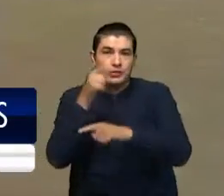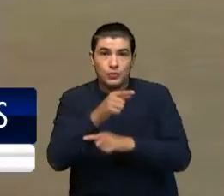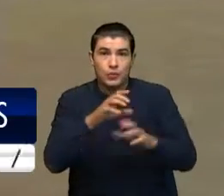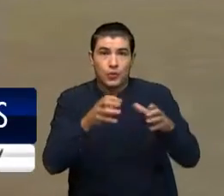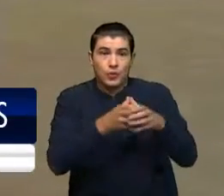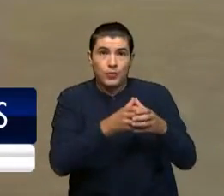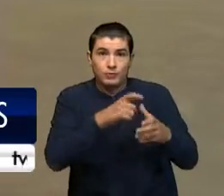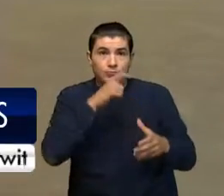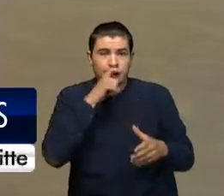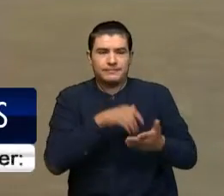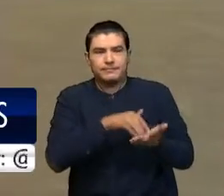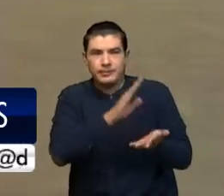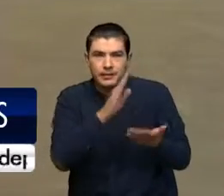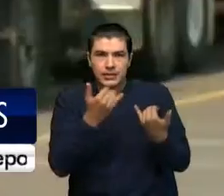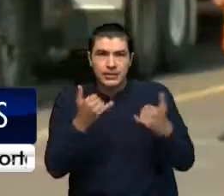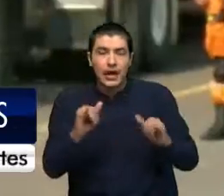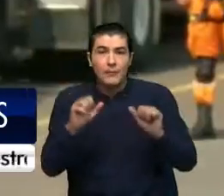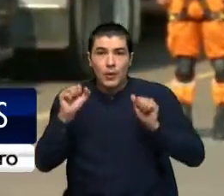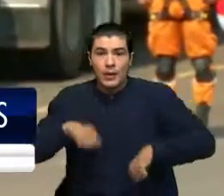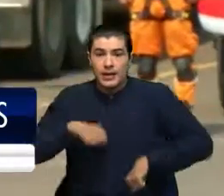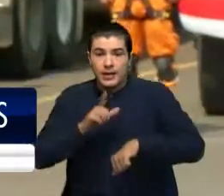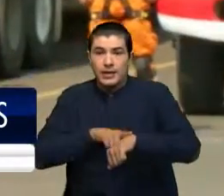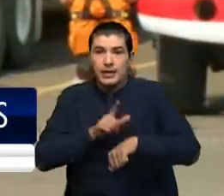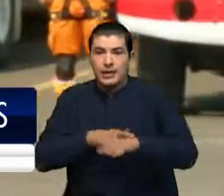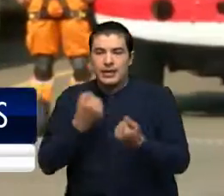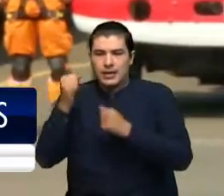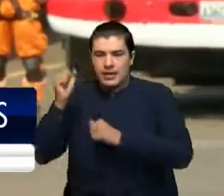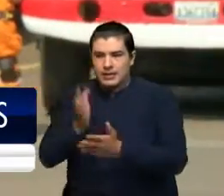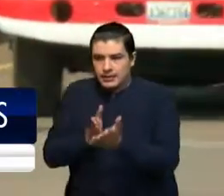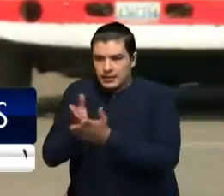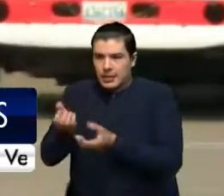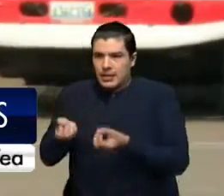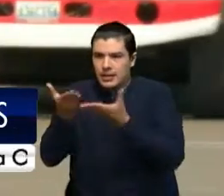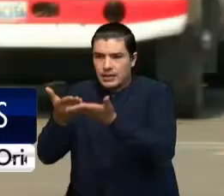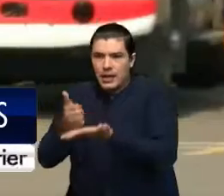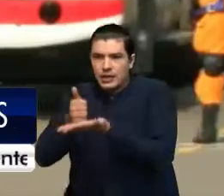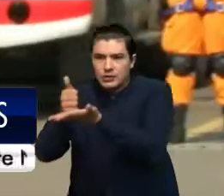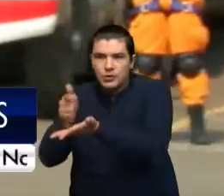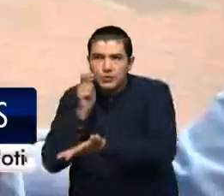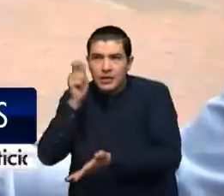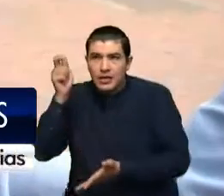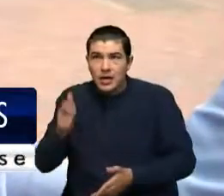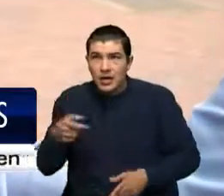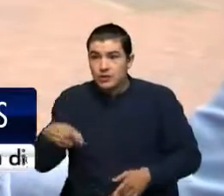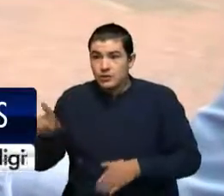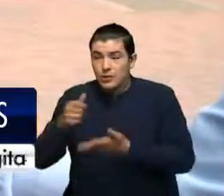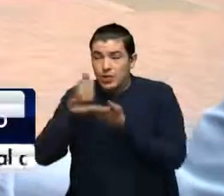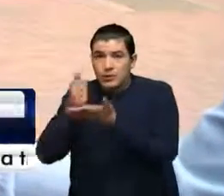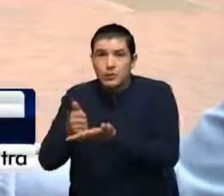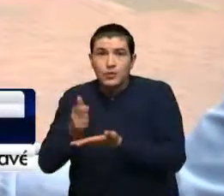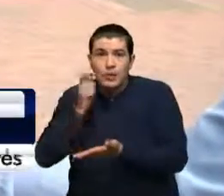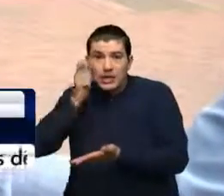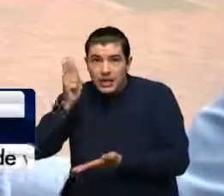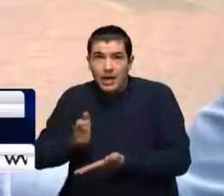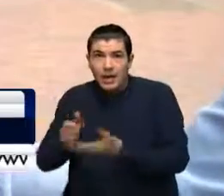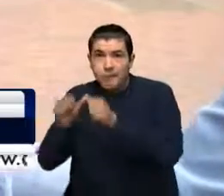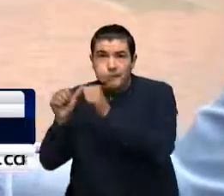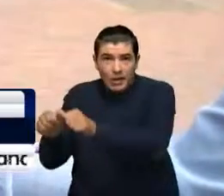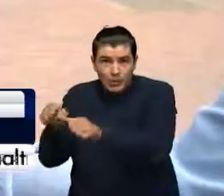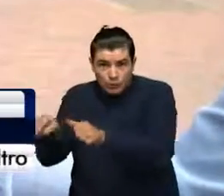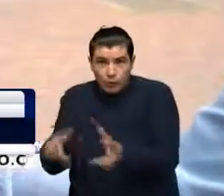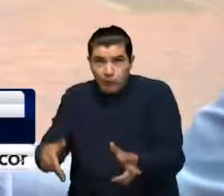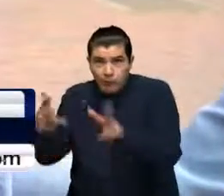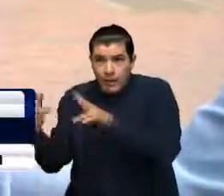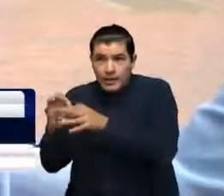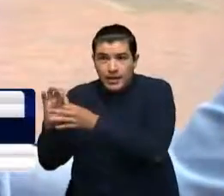régimen, mientras se gana tiempo para anunciar el paso de las ayudas humanitarias. Porque esa ayuda humanitaria no se va a quedar en tiendita, esa ayuda humanitaria la vamos